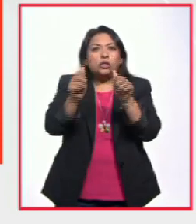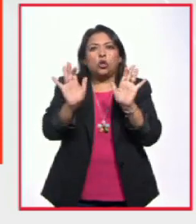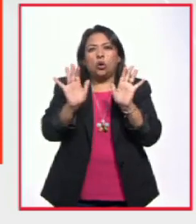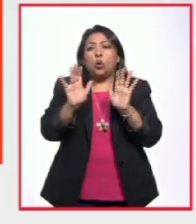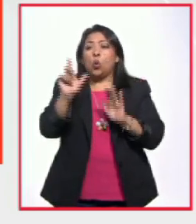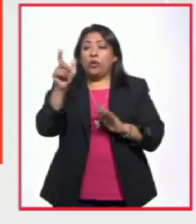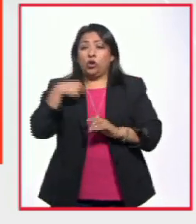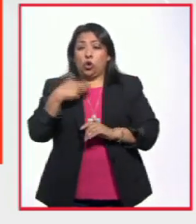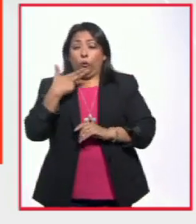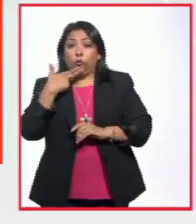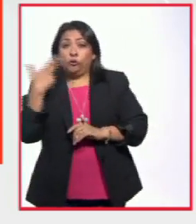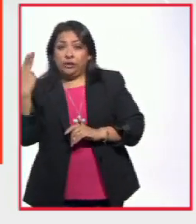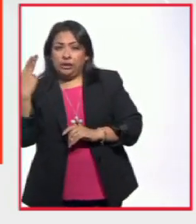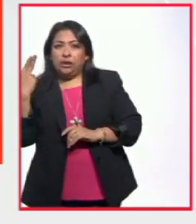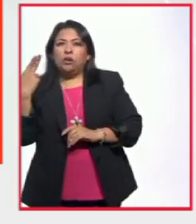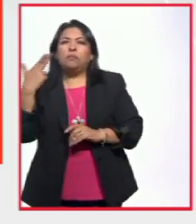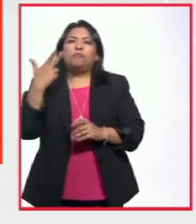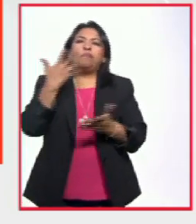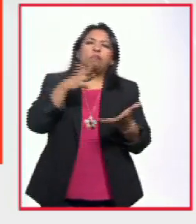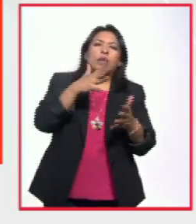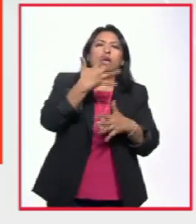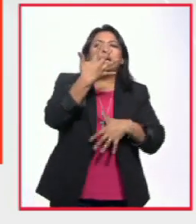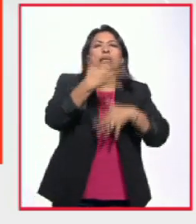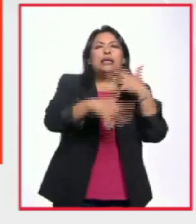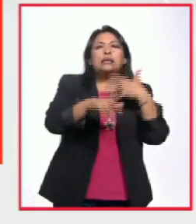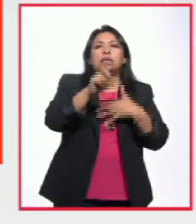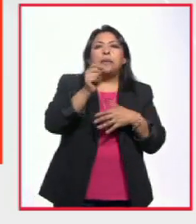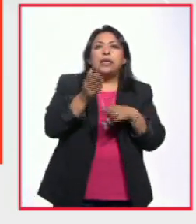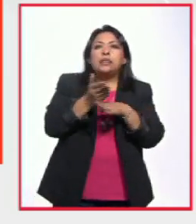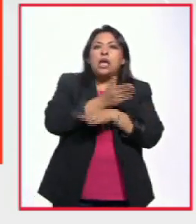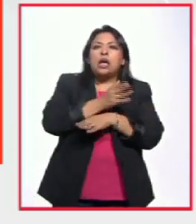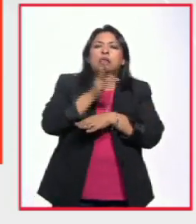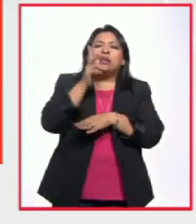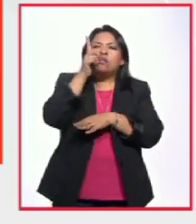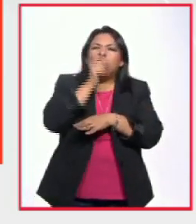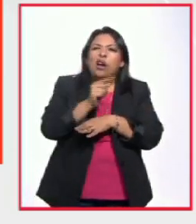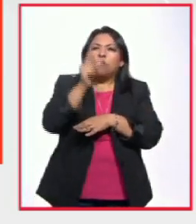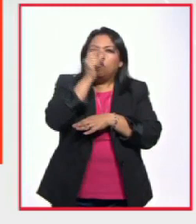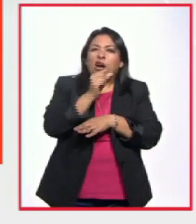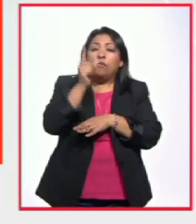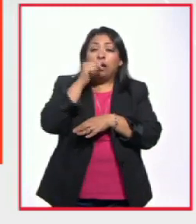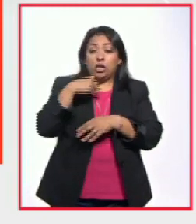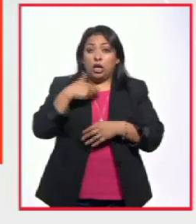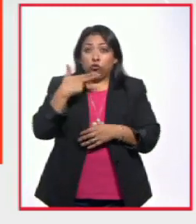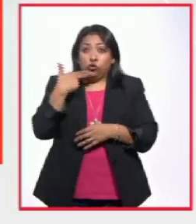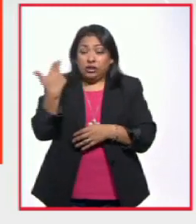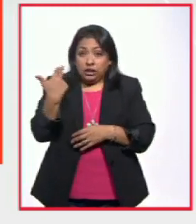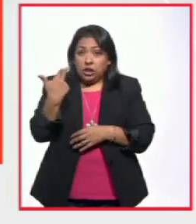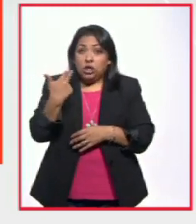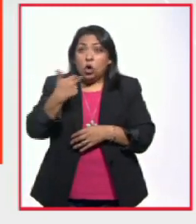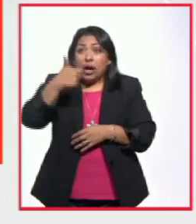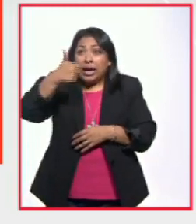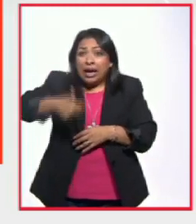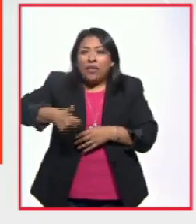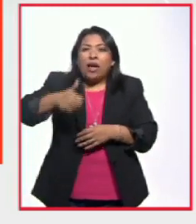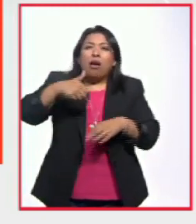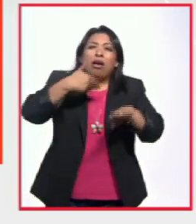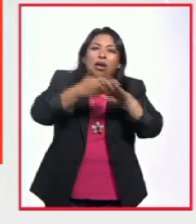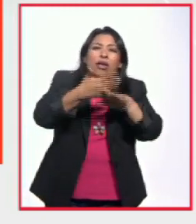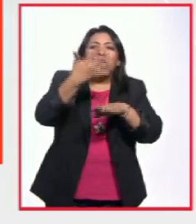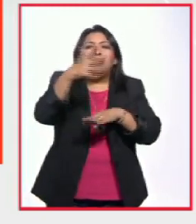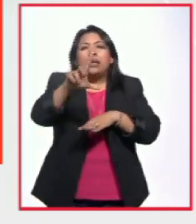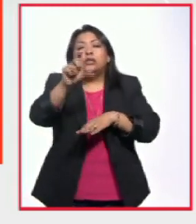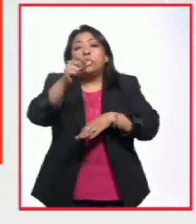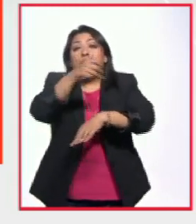cada suicidio hay entre 15 y 20 intentos aproximadamente, y por cada suicidio también se afecta entre 10 y